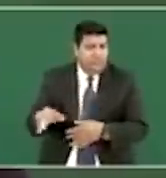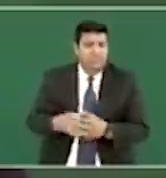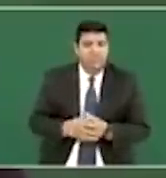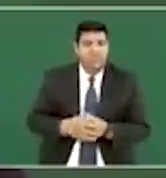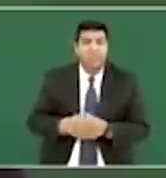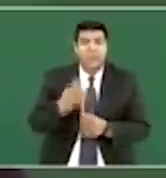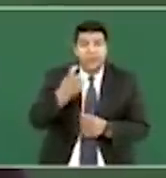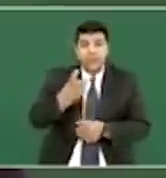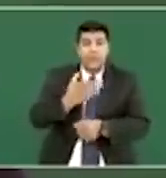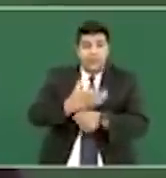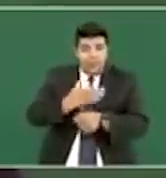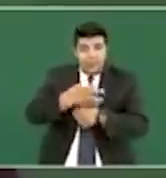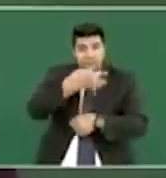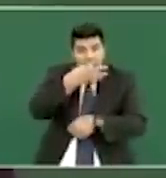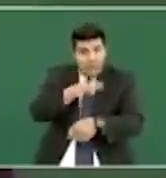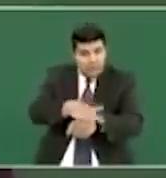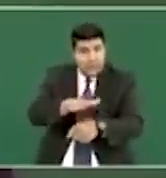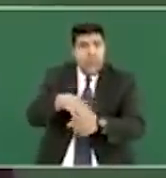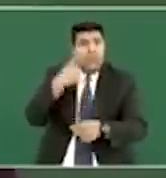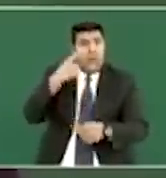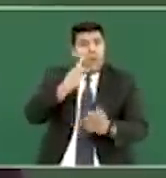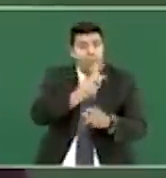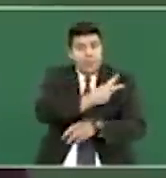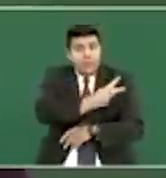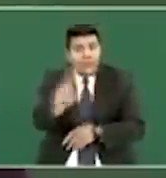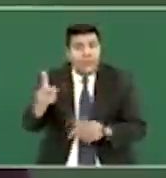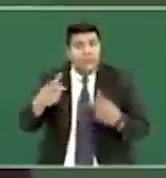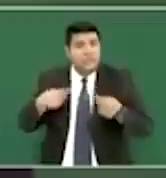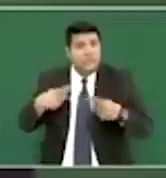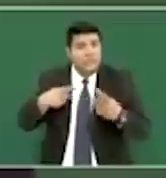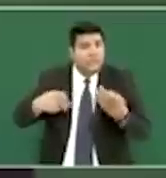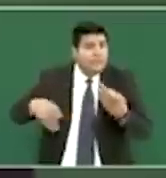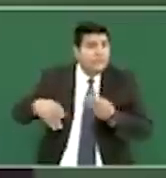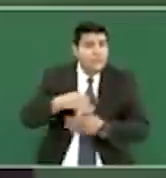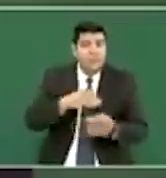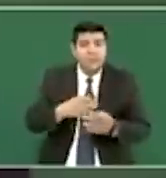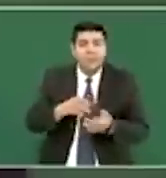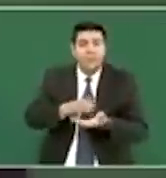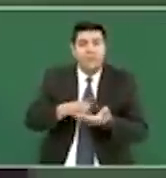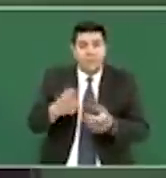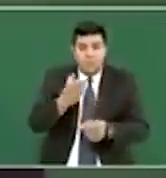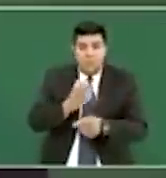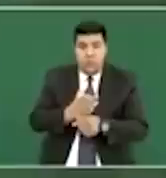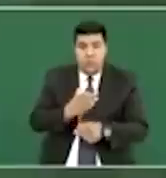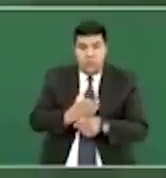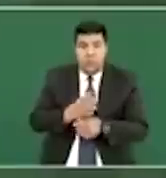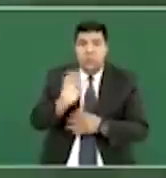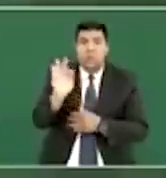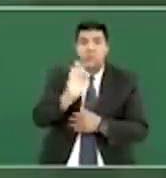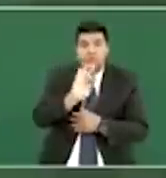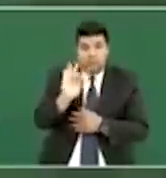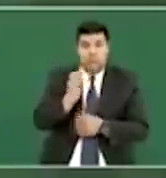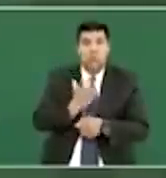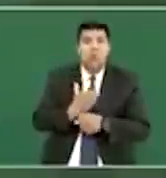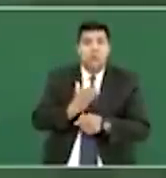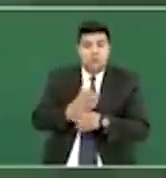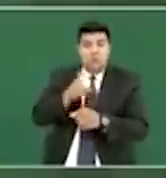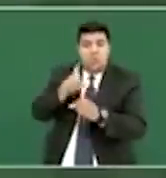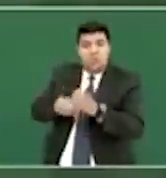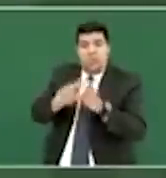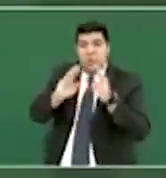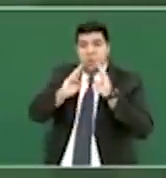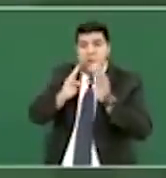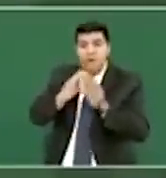llamado también para los que están en actividades